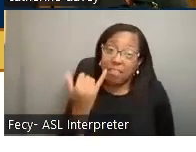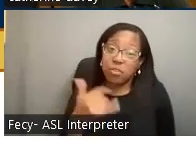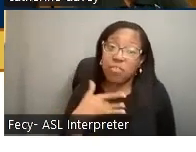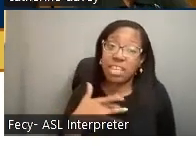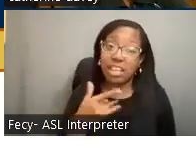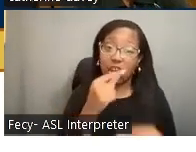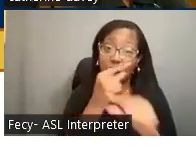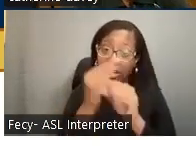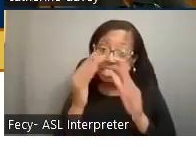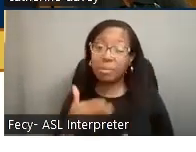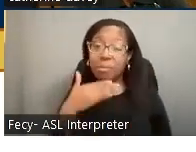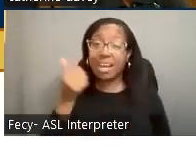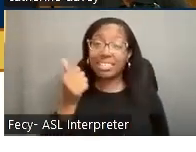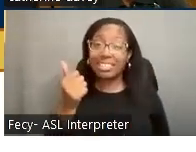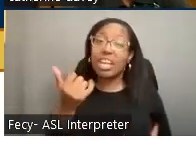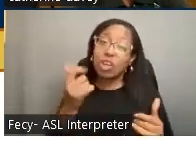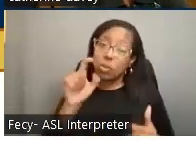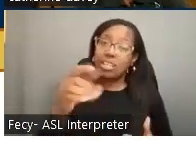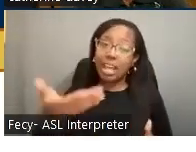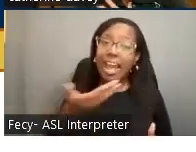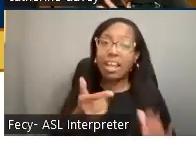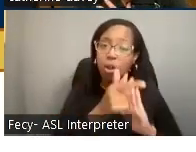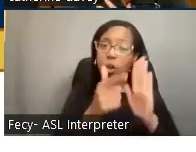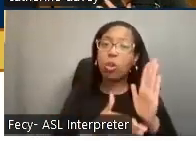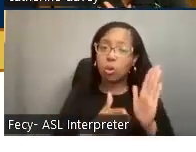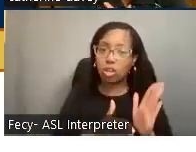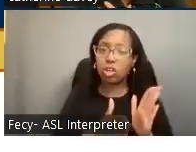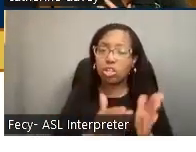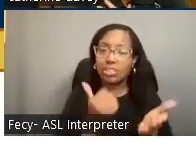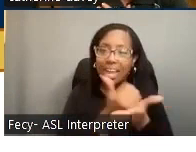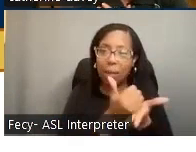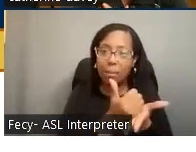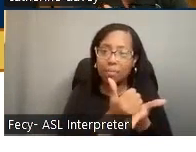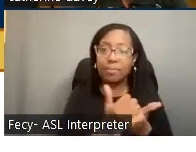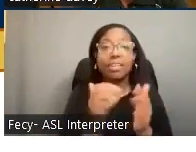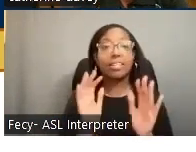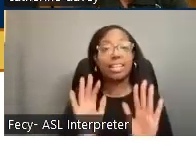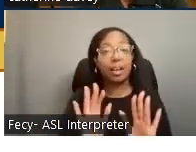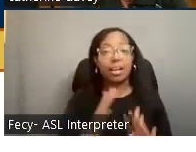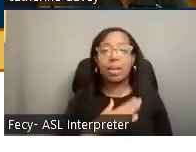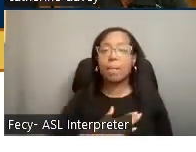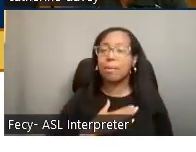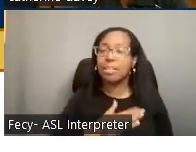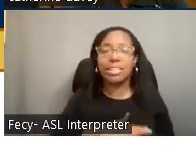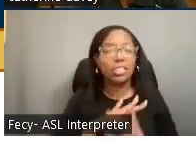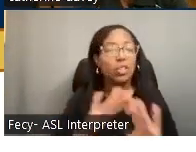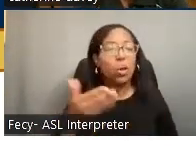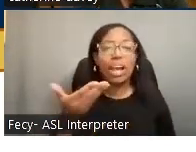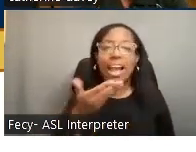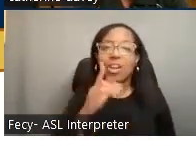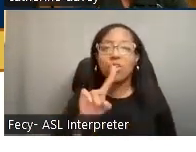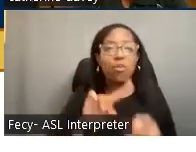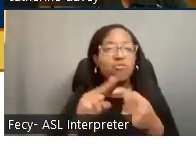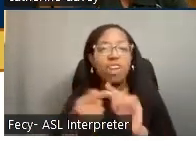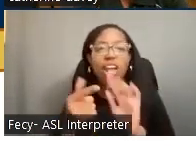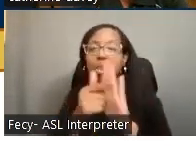Si la tutoría la tutela es mejor, debe contratar un abogado para que le asista. Lo que yo siempre digo es, por favor, no contrate a su